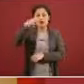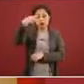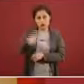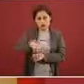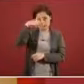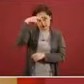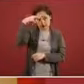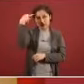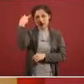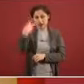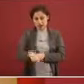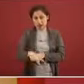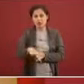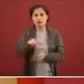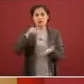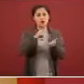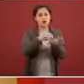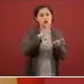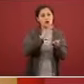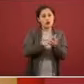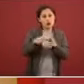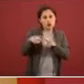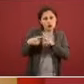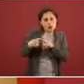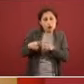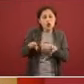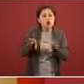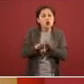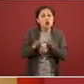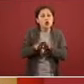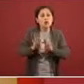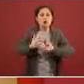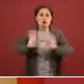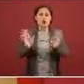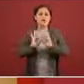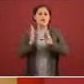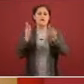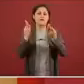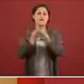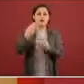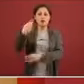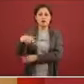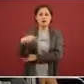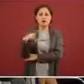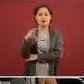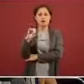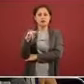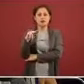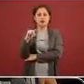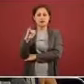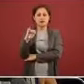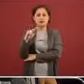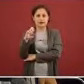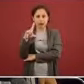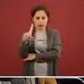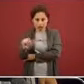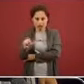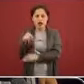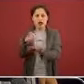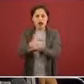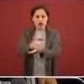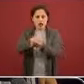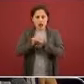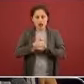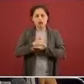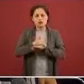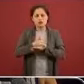manera explícita, utilizamos el método de vigilancia centinela, que nos permite explícitamente reconocer que tenemos